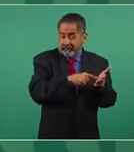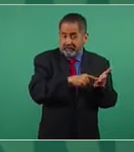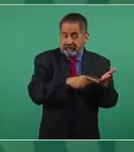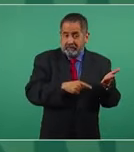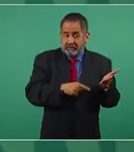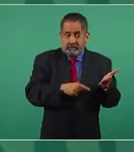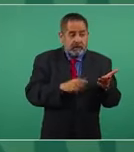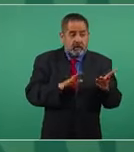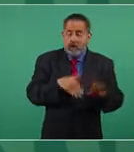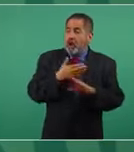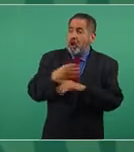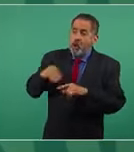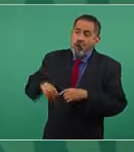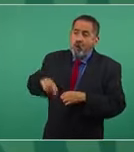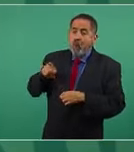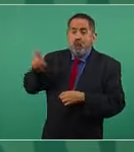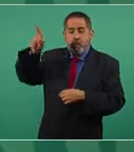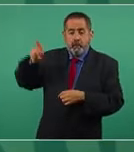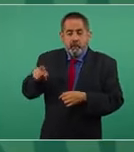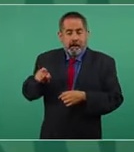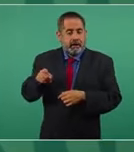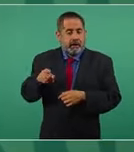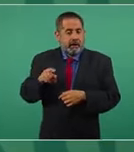ya está echándome la culpa